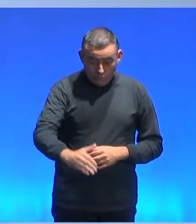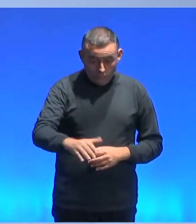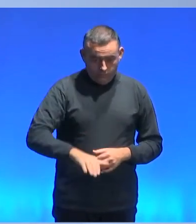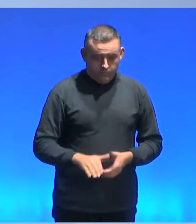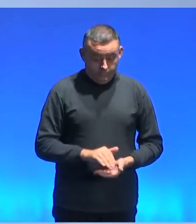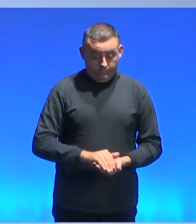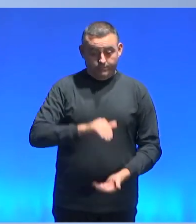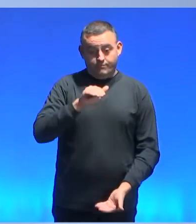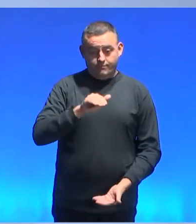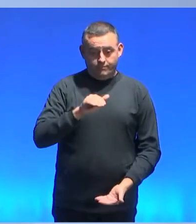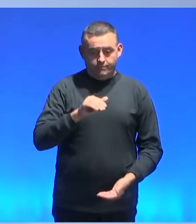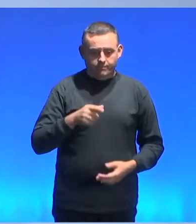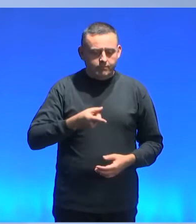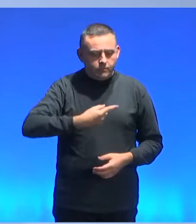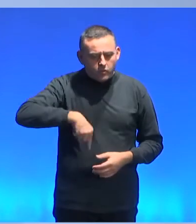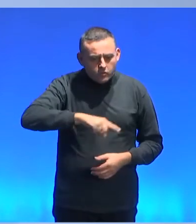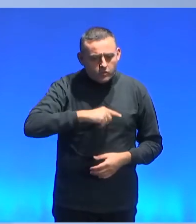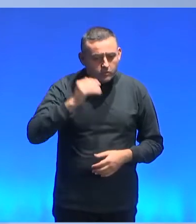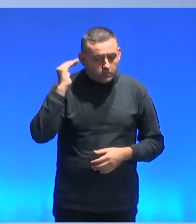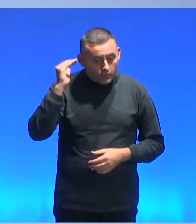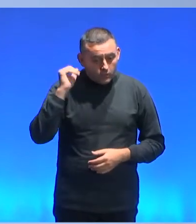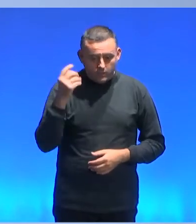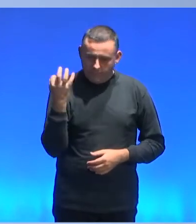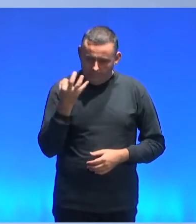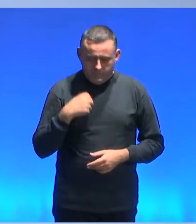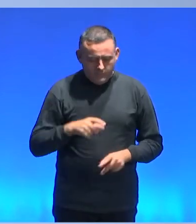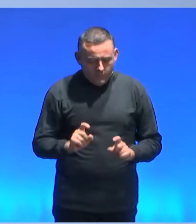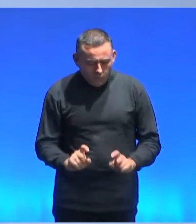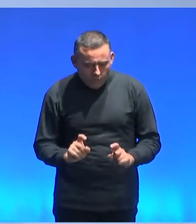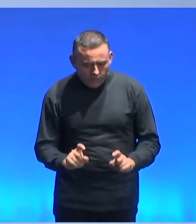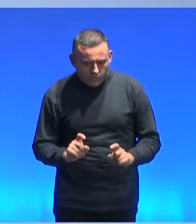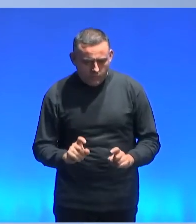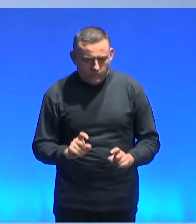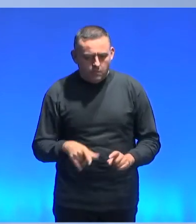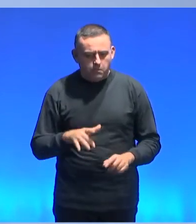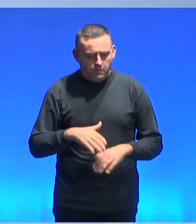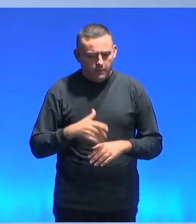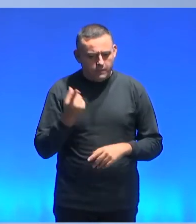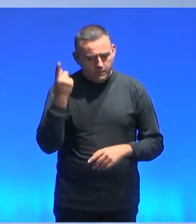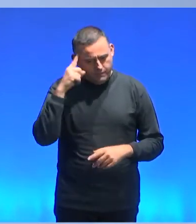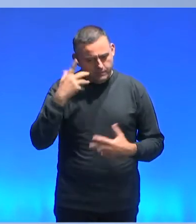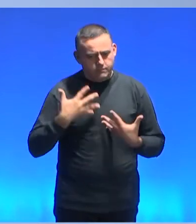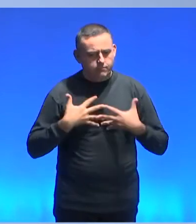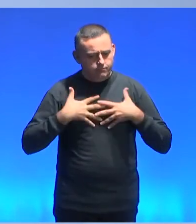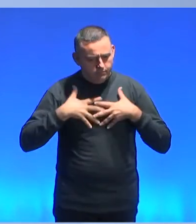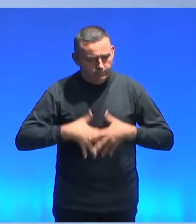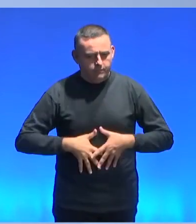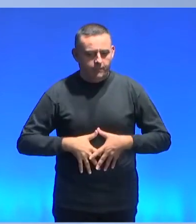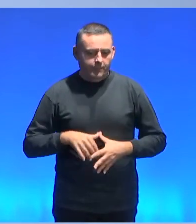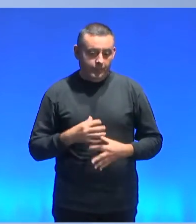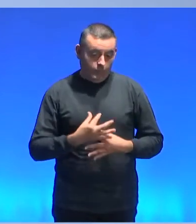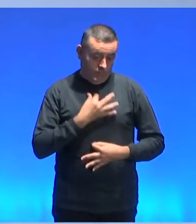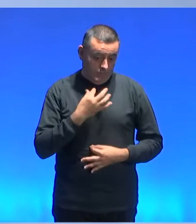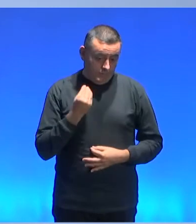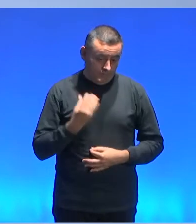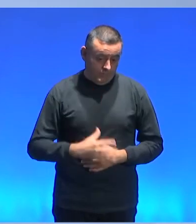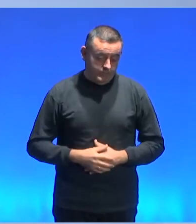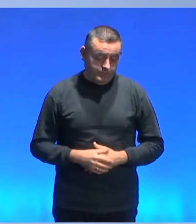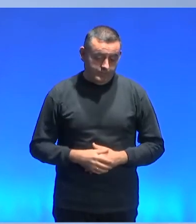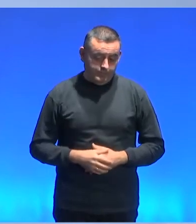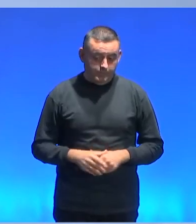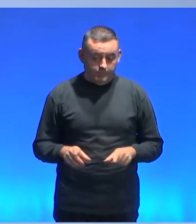de educarlos a ser ciudadanos, por lo cual tendrán a ser ciudadanos así como